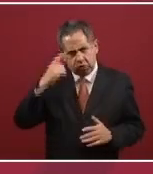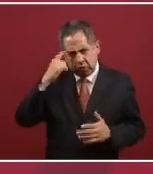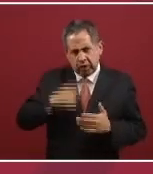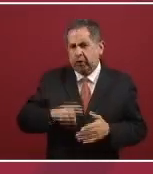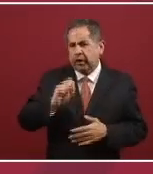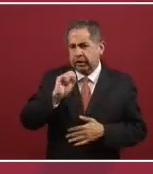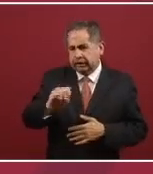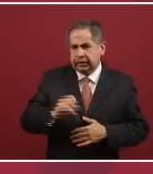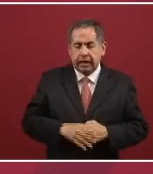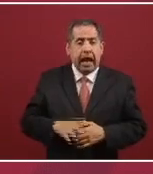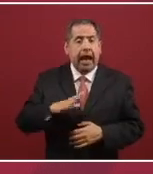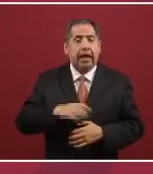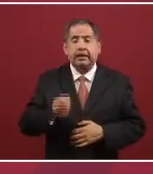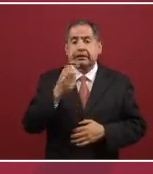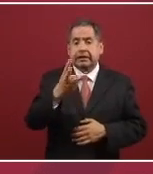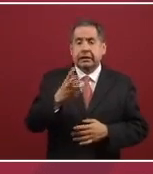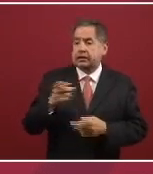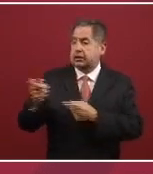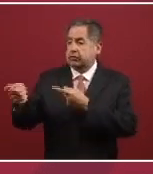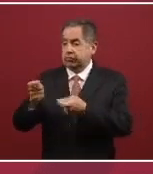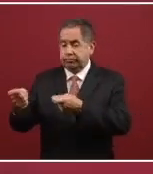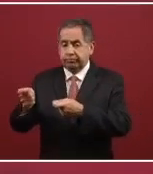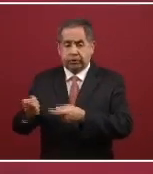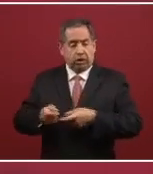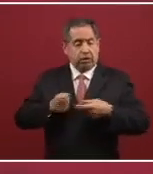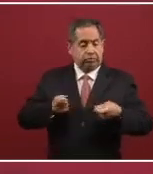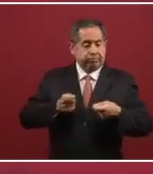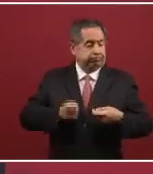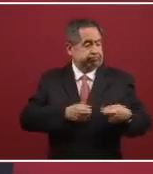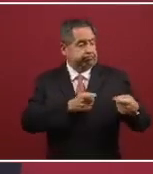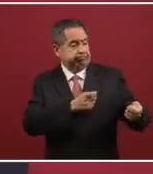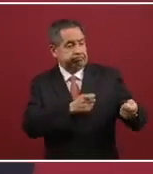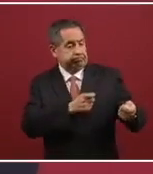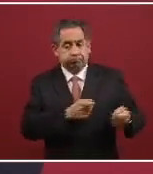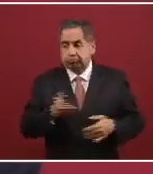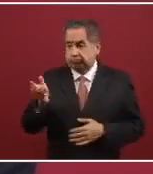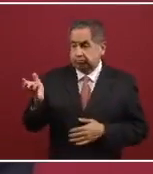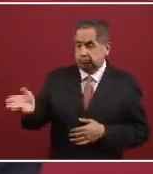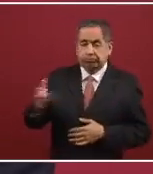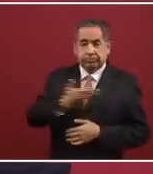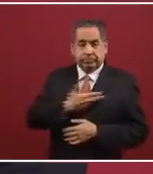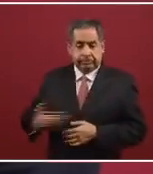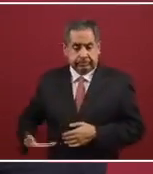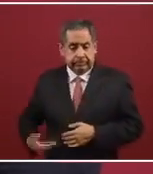somos tres poderes y los legisladores